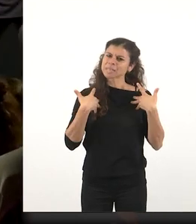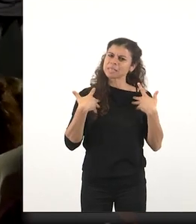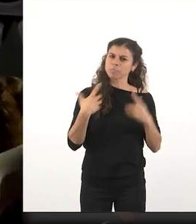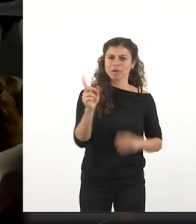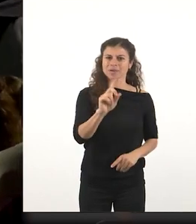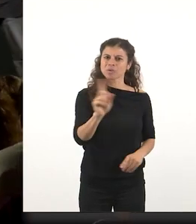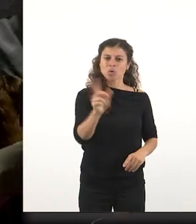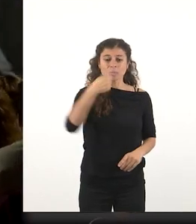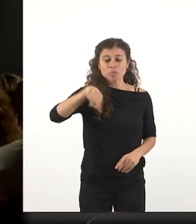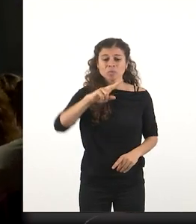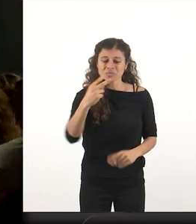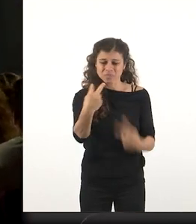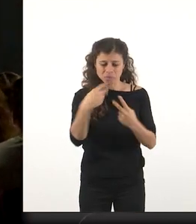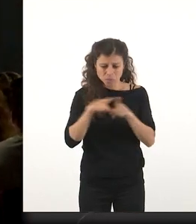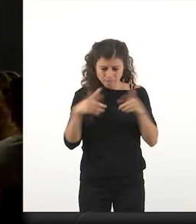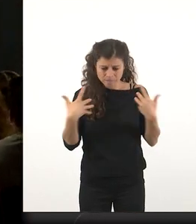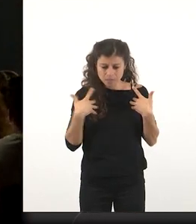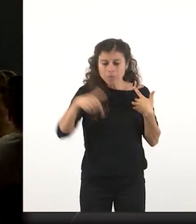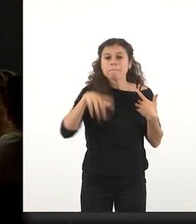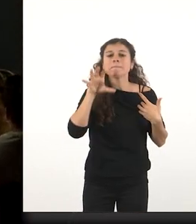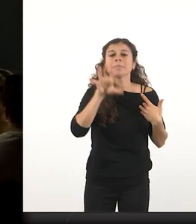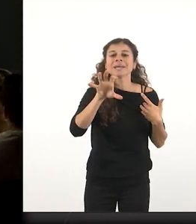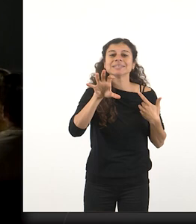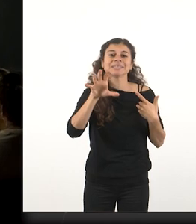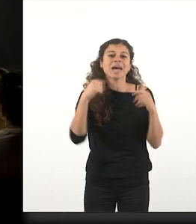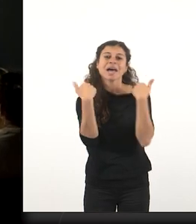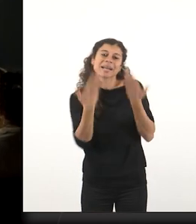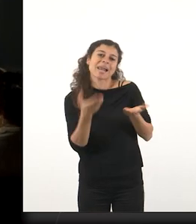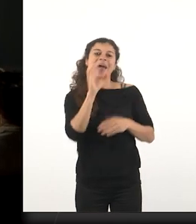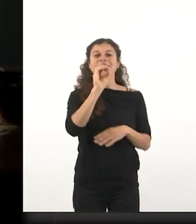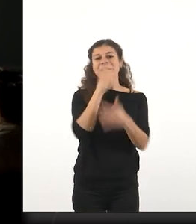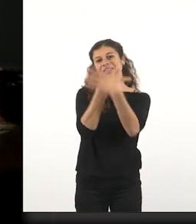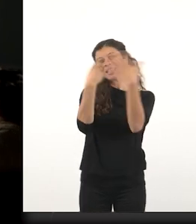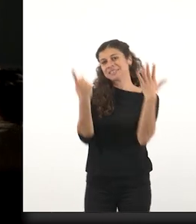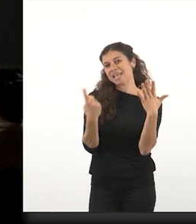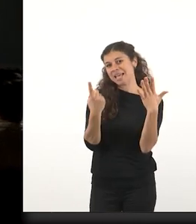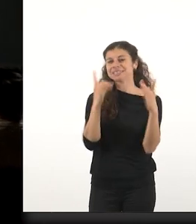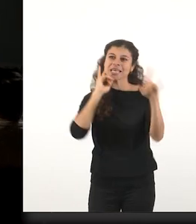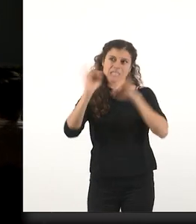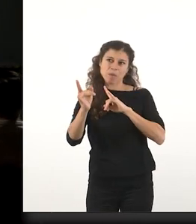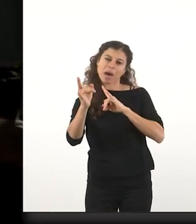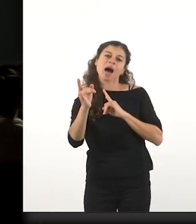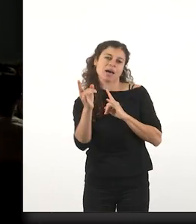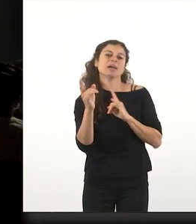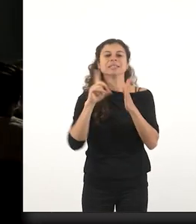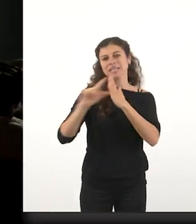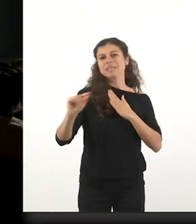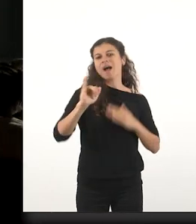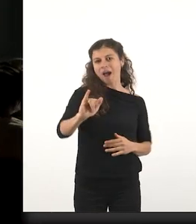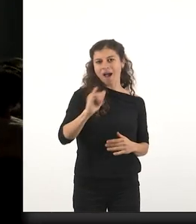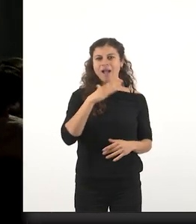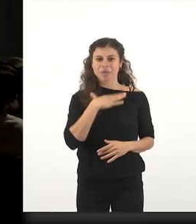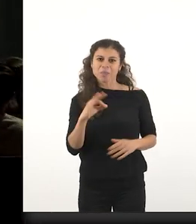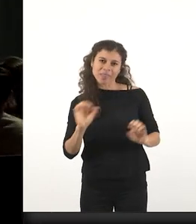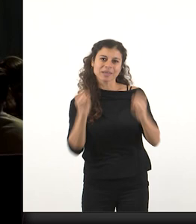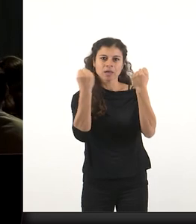víctima, seguimos alimentando un país que me sigue regalando un 016, llama que hay salida. Digo yo, ¿este país cuándo le va a